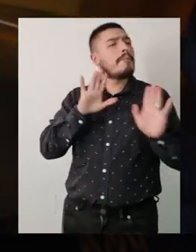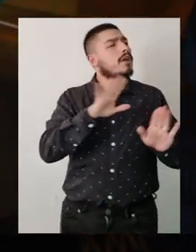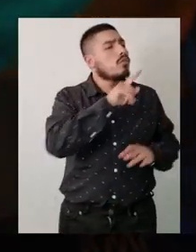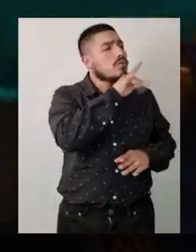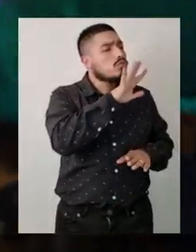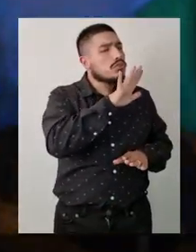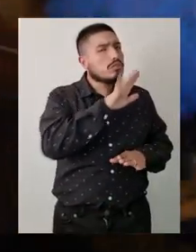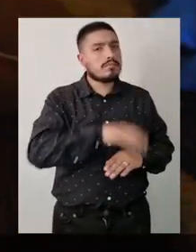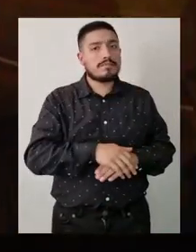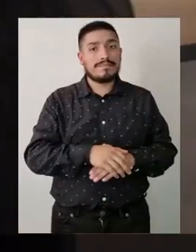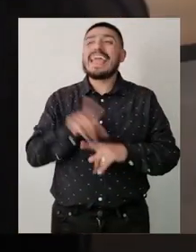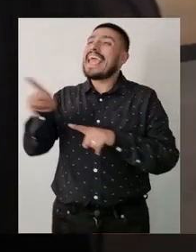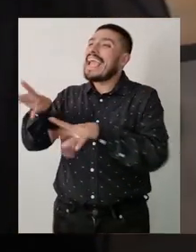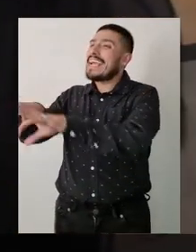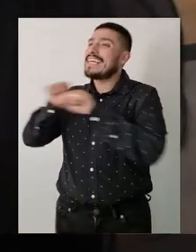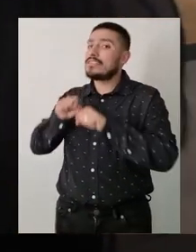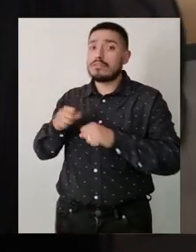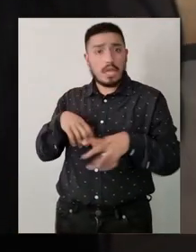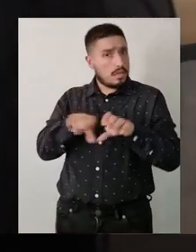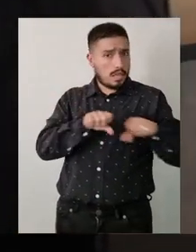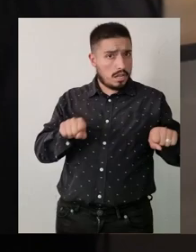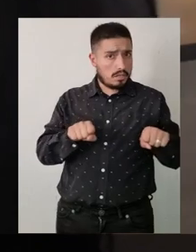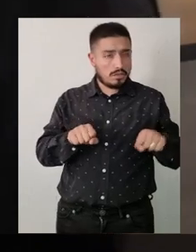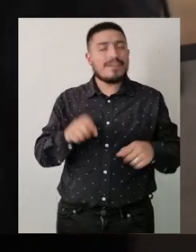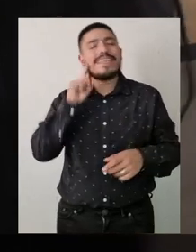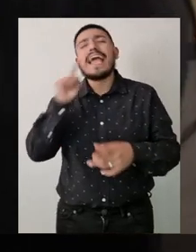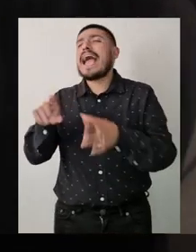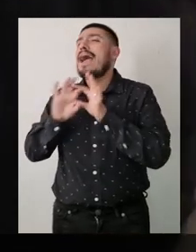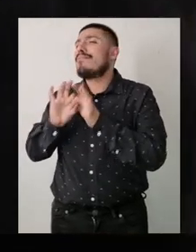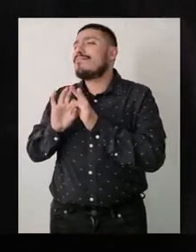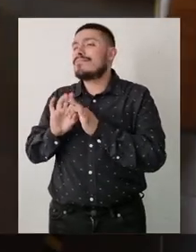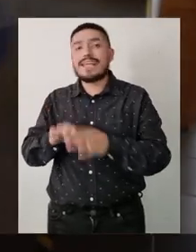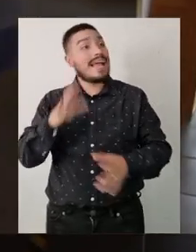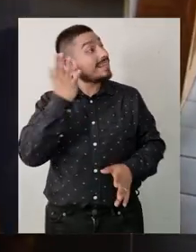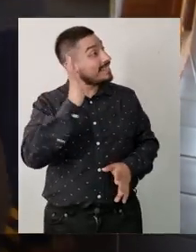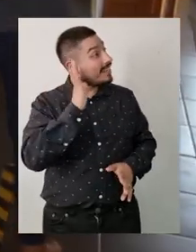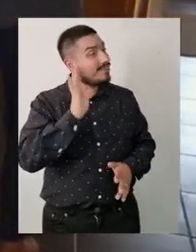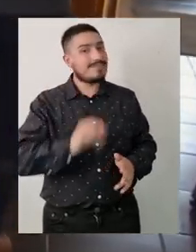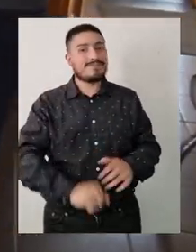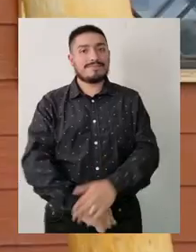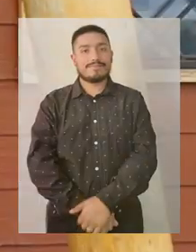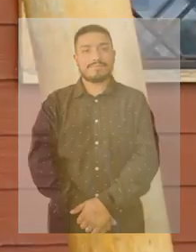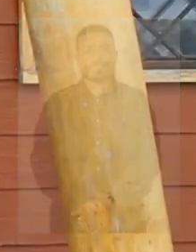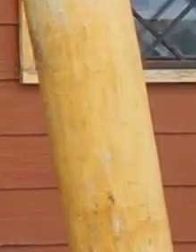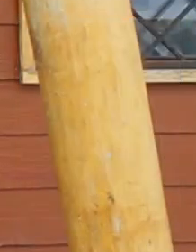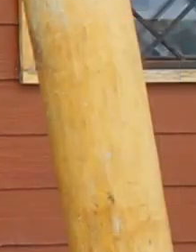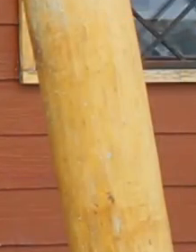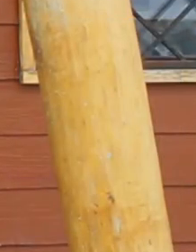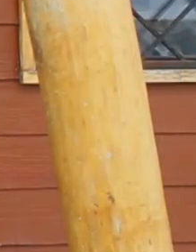minuto. Eso es. Ya, listo. Ahí está. Ya, muchas gracias. Ya, chao, que te vaya bien. Chao, gracias.